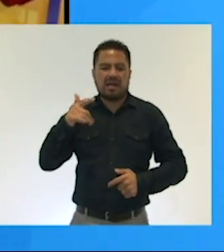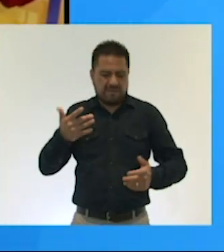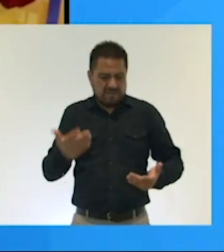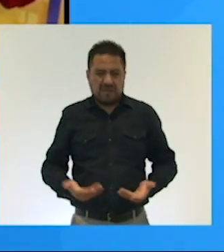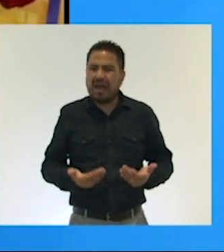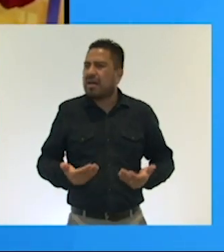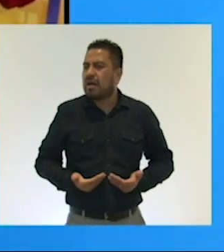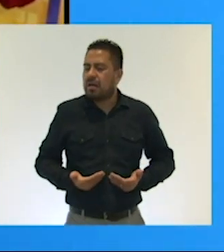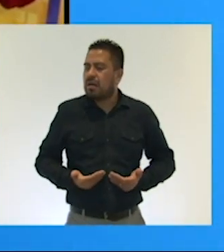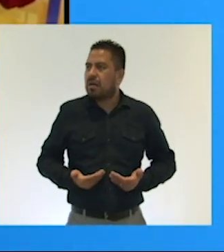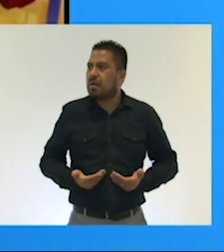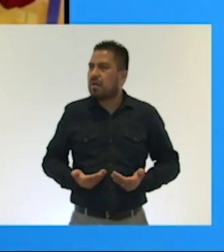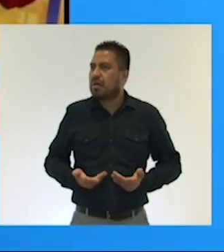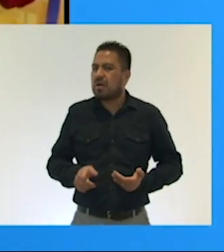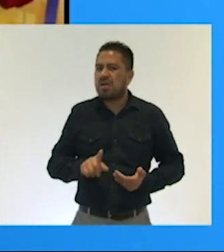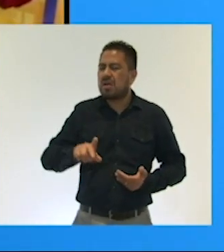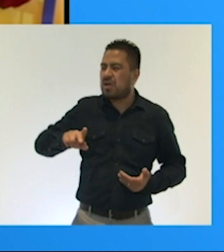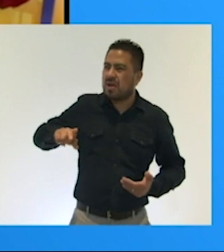jarabe tapatío? ¡No!